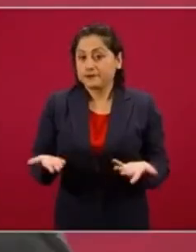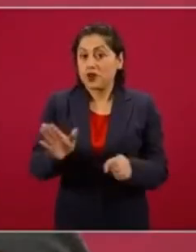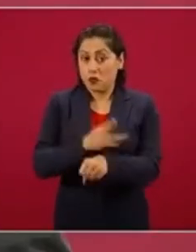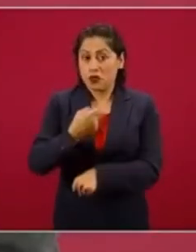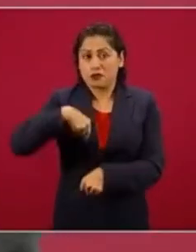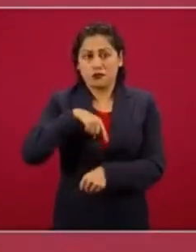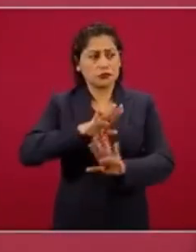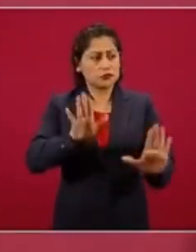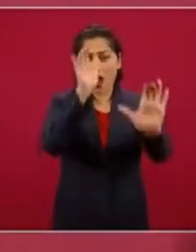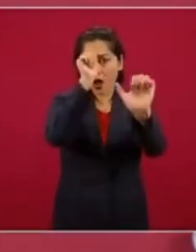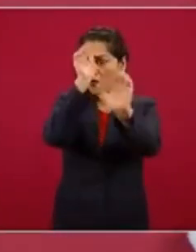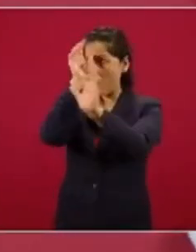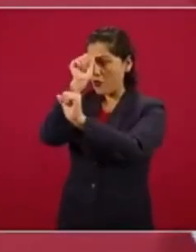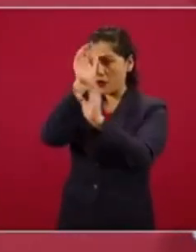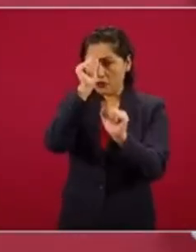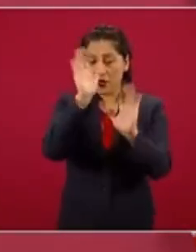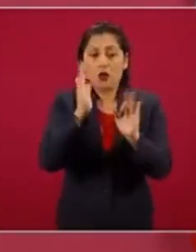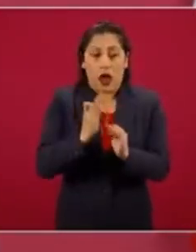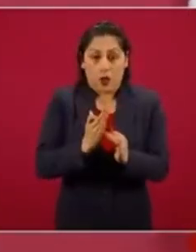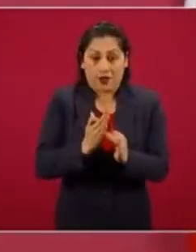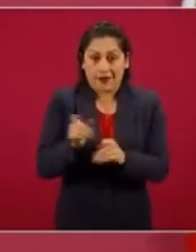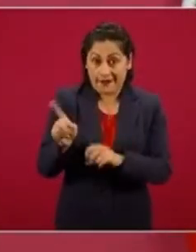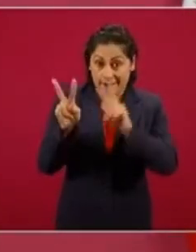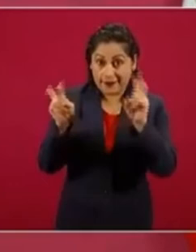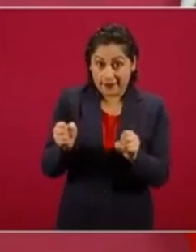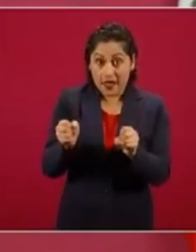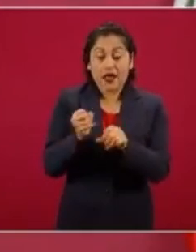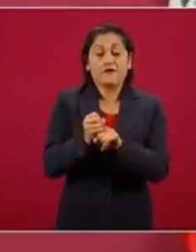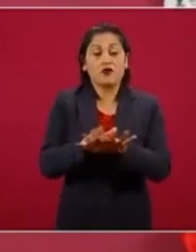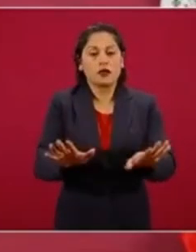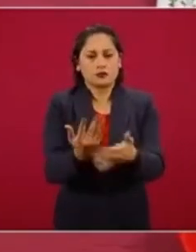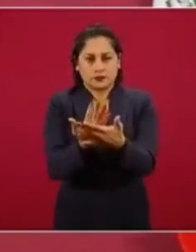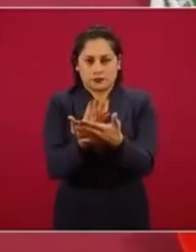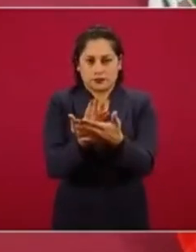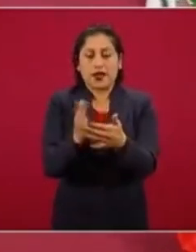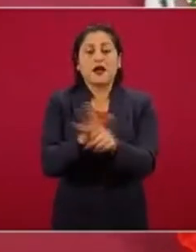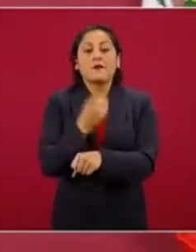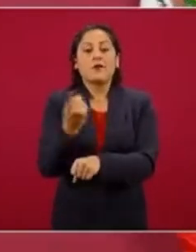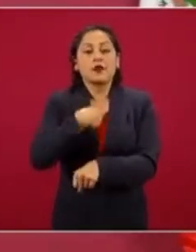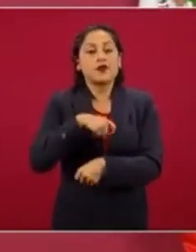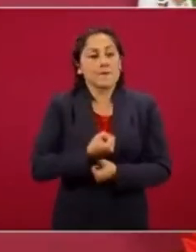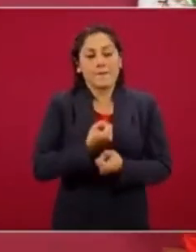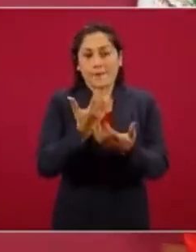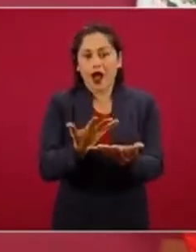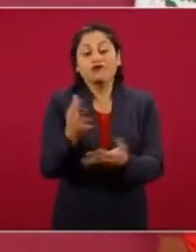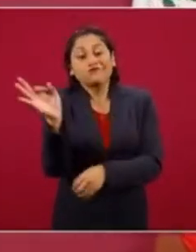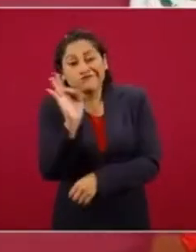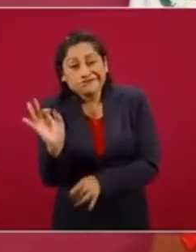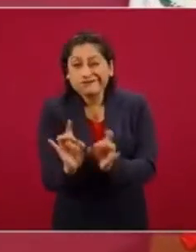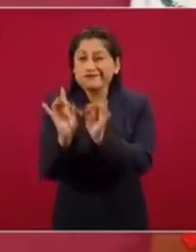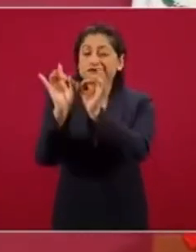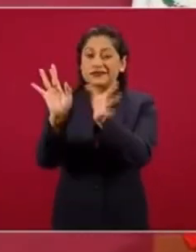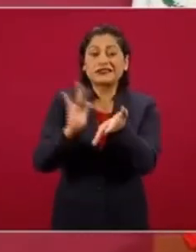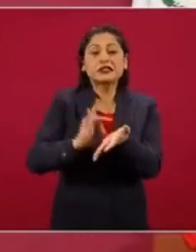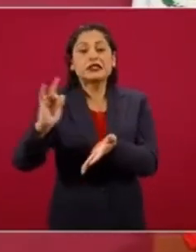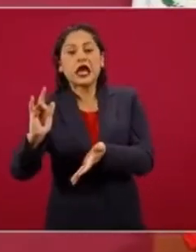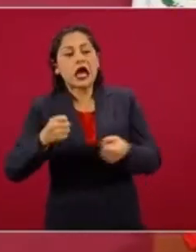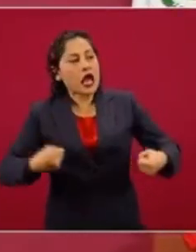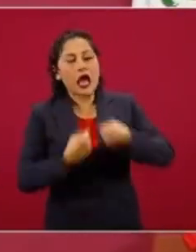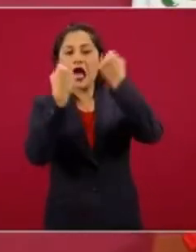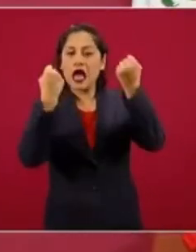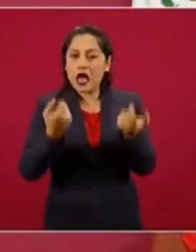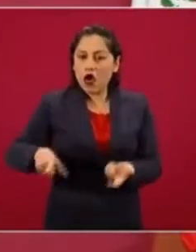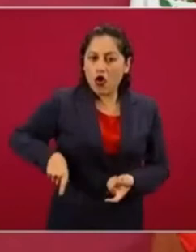por eso, en este caso, nada más estábamos esperando que no se vaya a utilizar de que nos peleamos con el gobierno, de